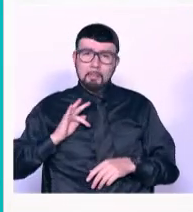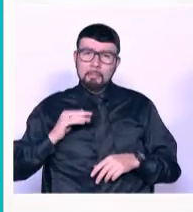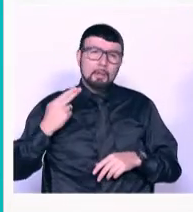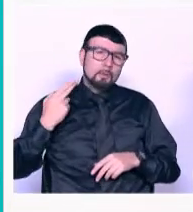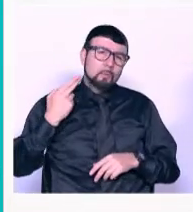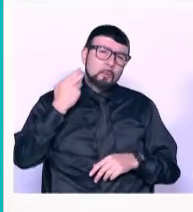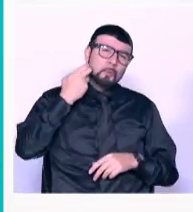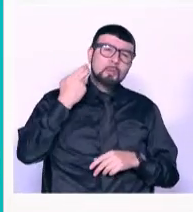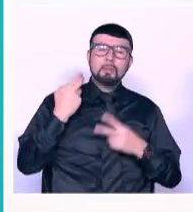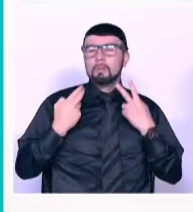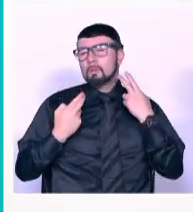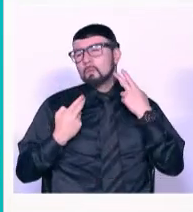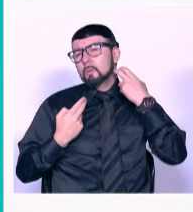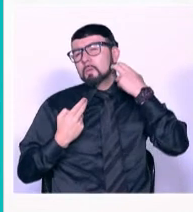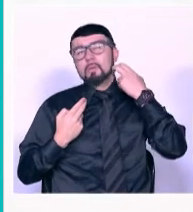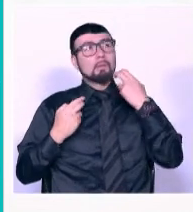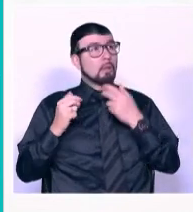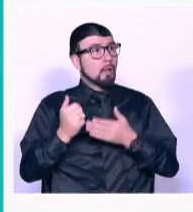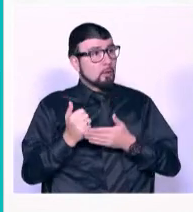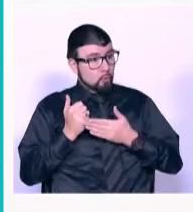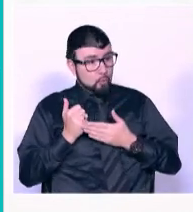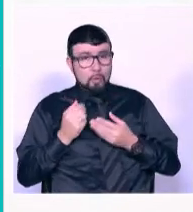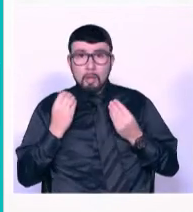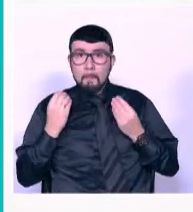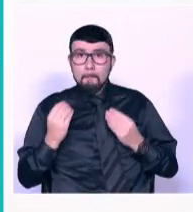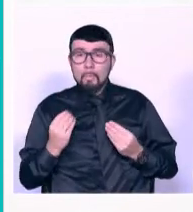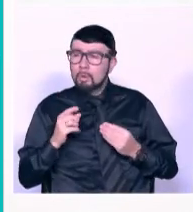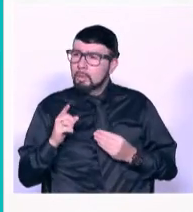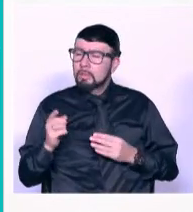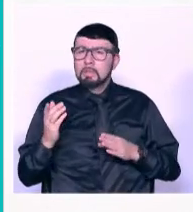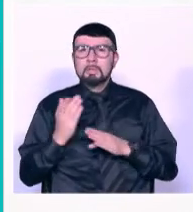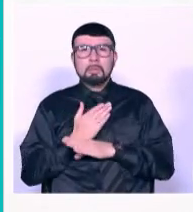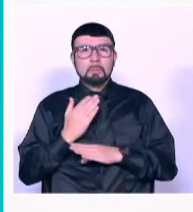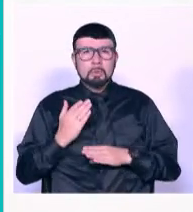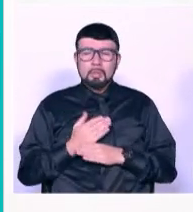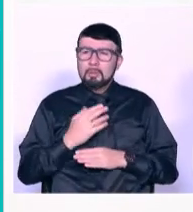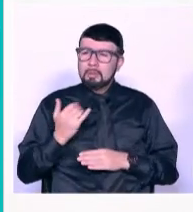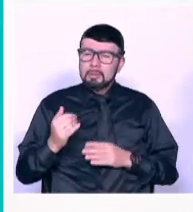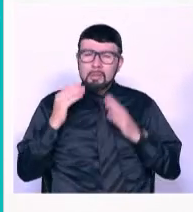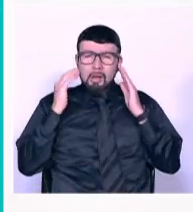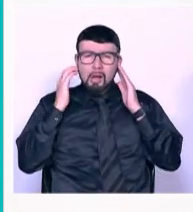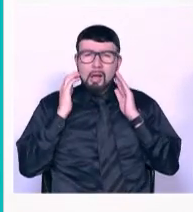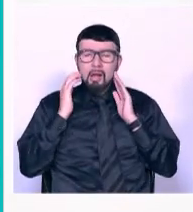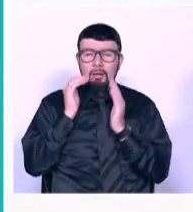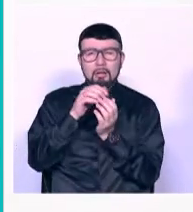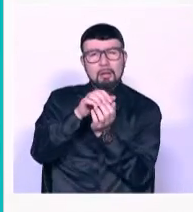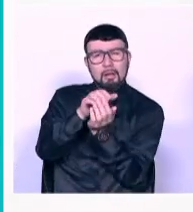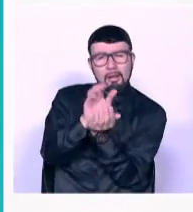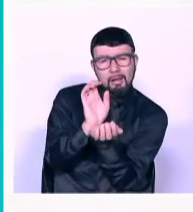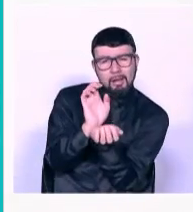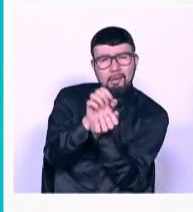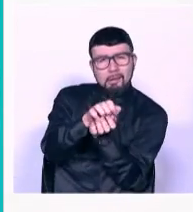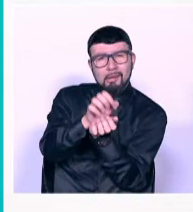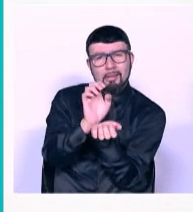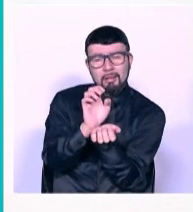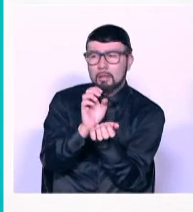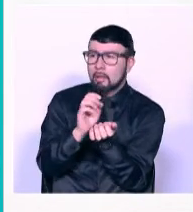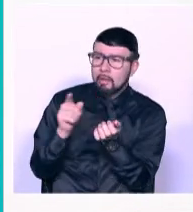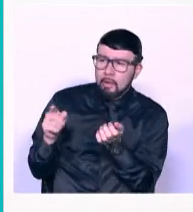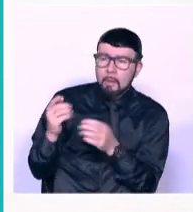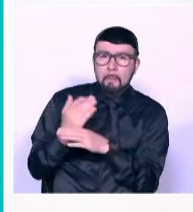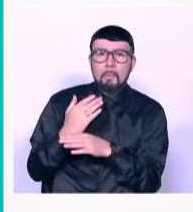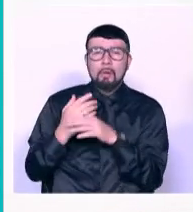neural ayuda mucho en los problemas de articulación temporomandibular, sobre todo cuando son